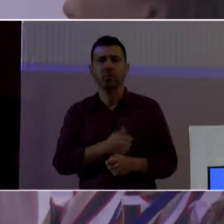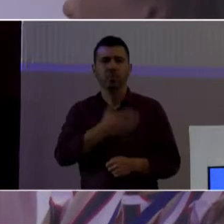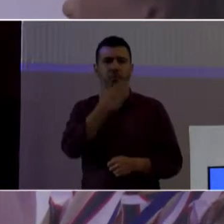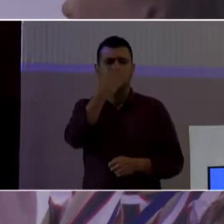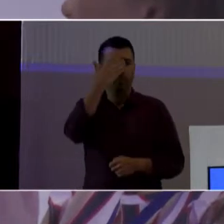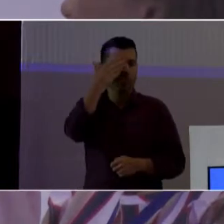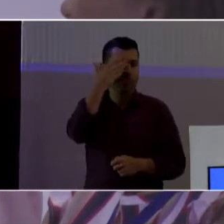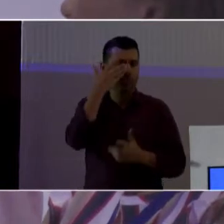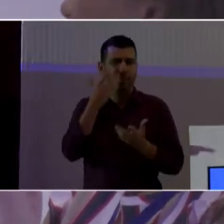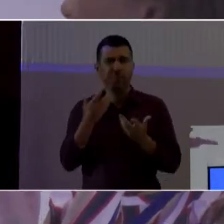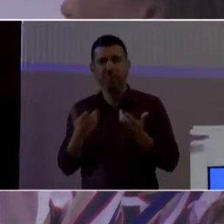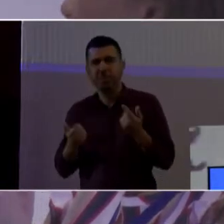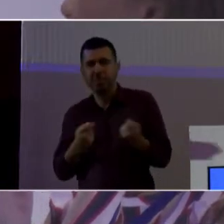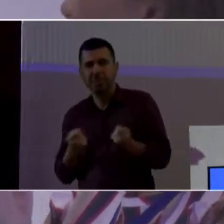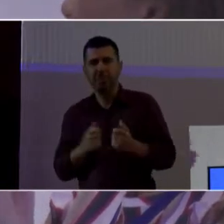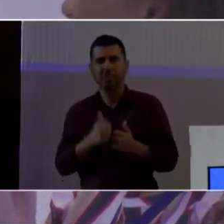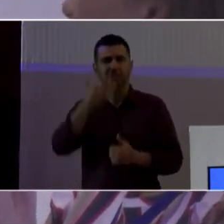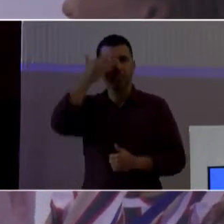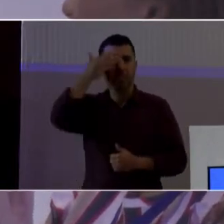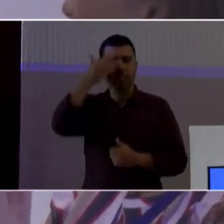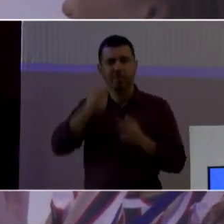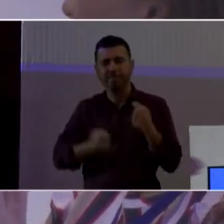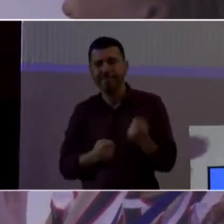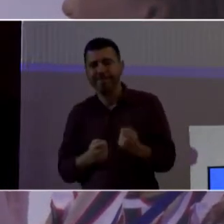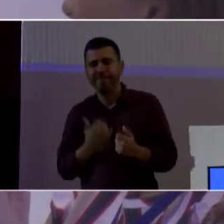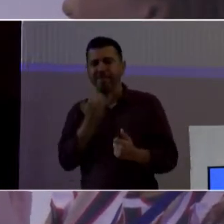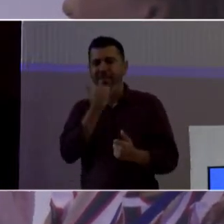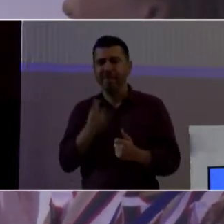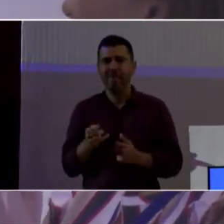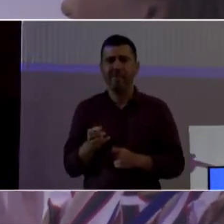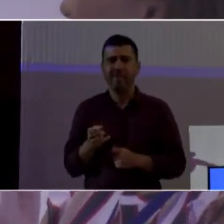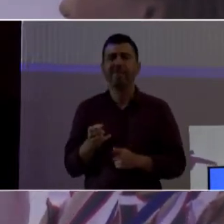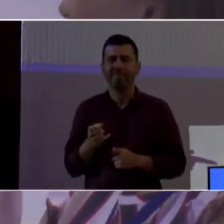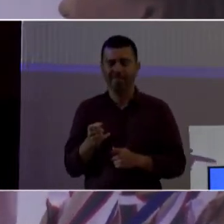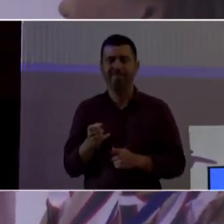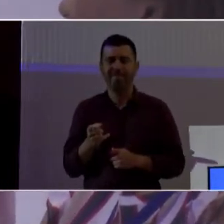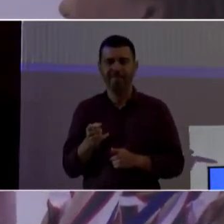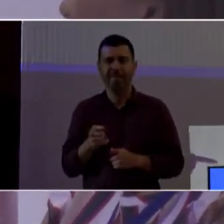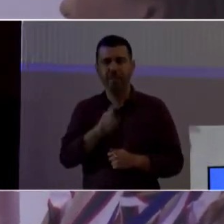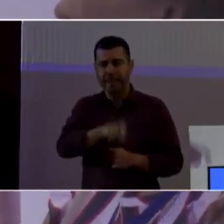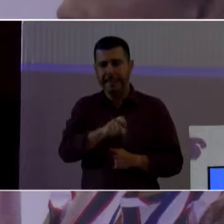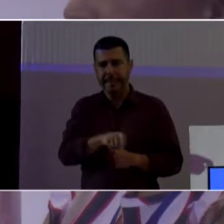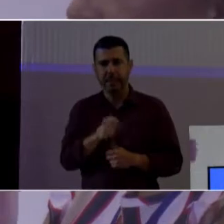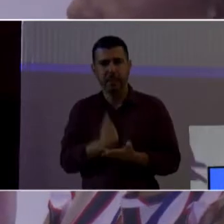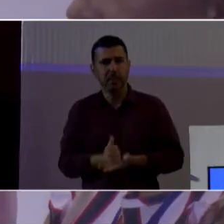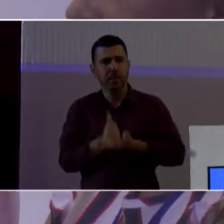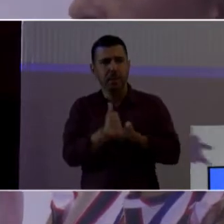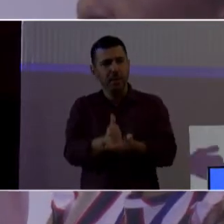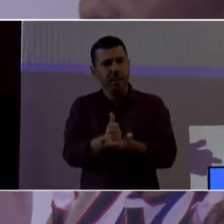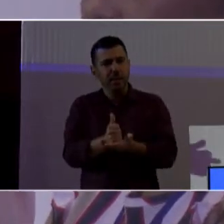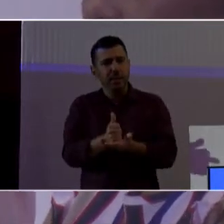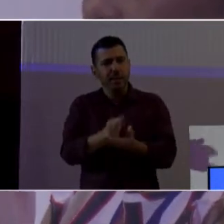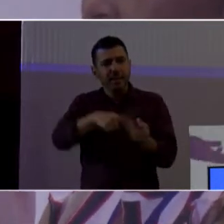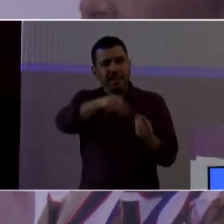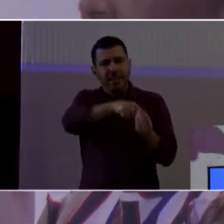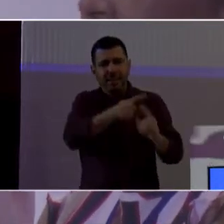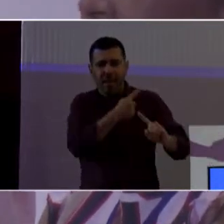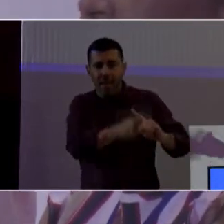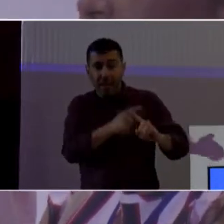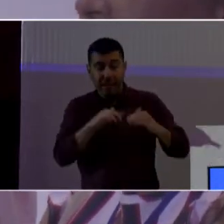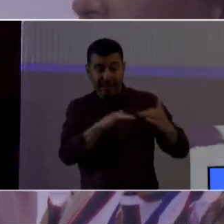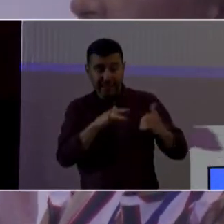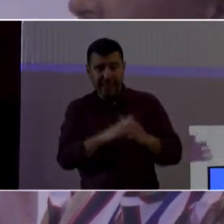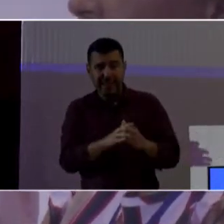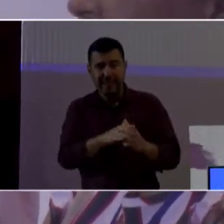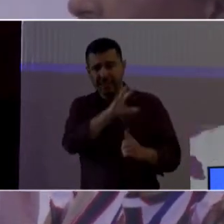están en la economía informal. Entonces, queremos ser... digamos que aportar un granito de arena para que estas personas se incorporen de